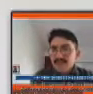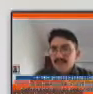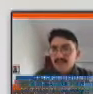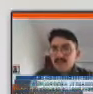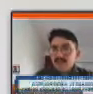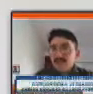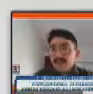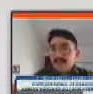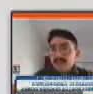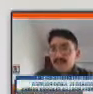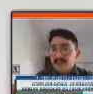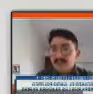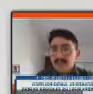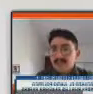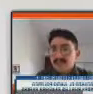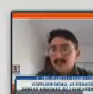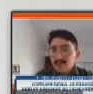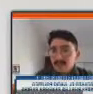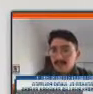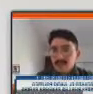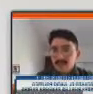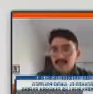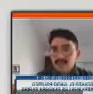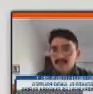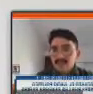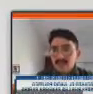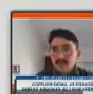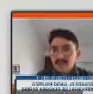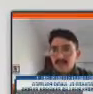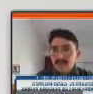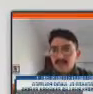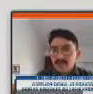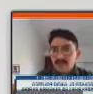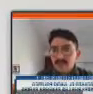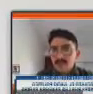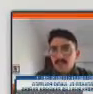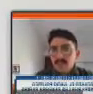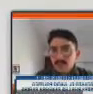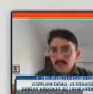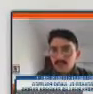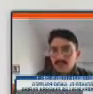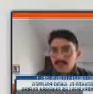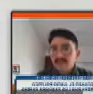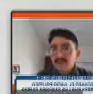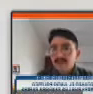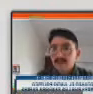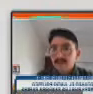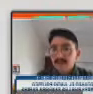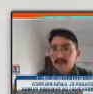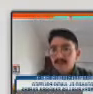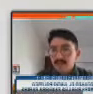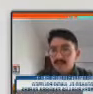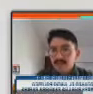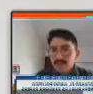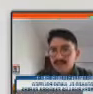empresarial en todas sus campañas, desde que era senador. Como les decía, está acusado del robo de un banco, de desfalcar un banco en